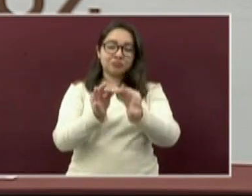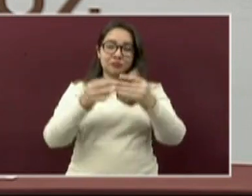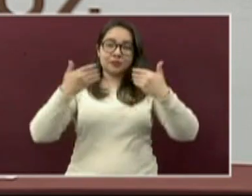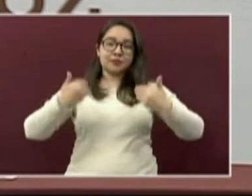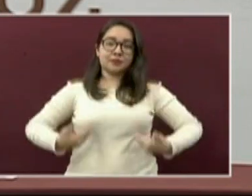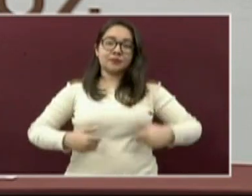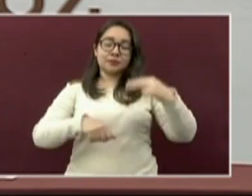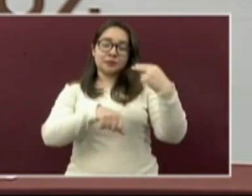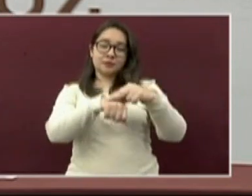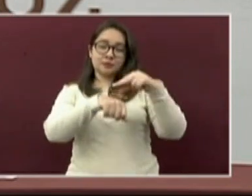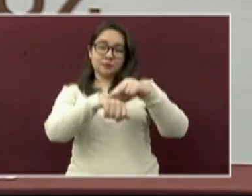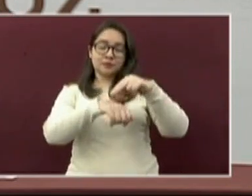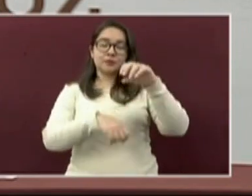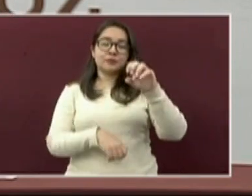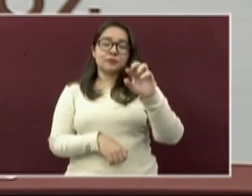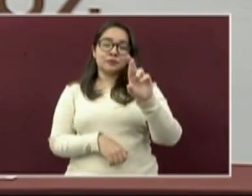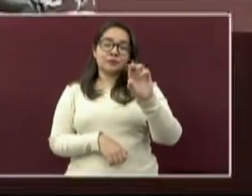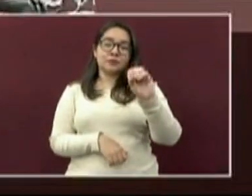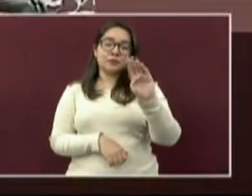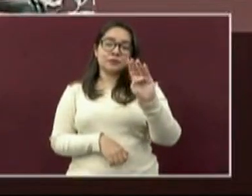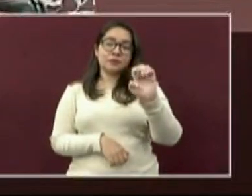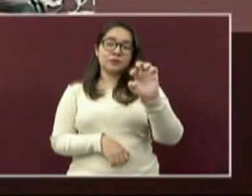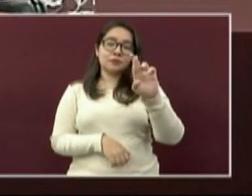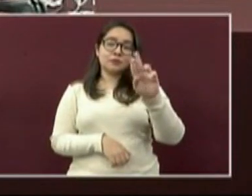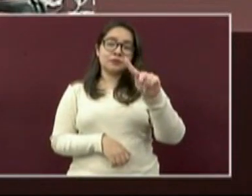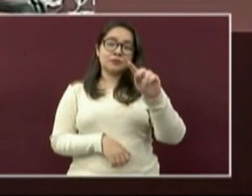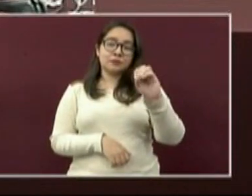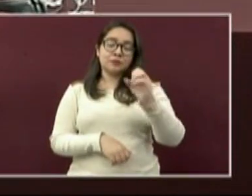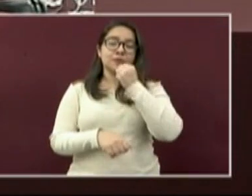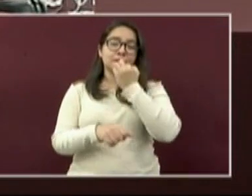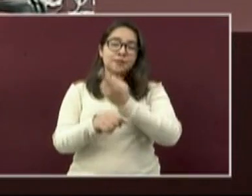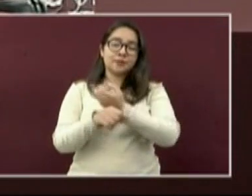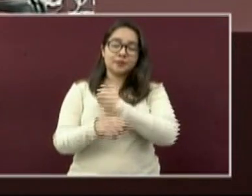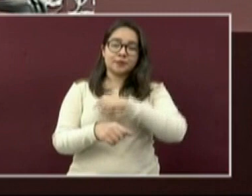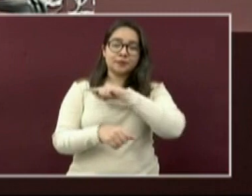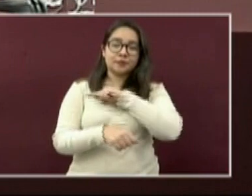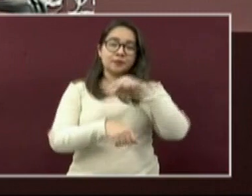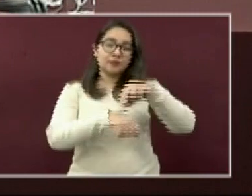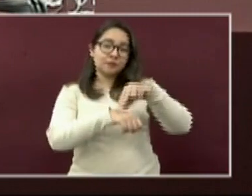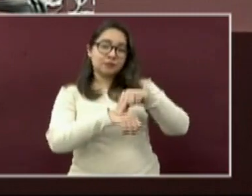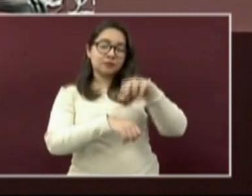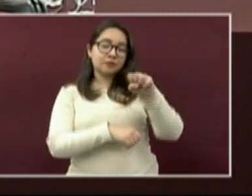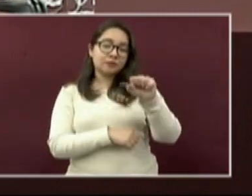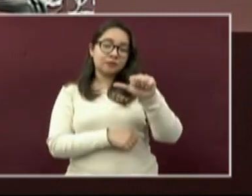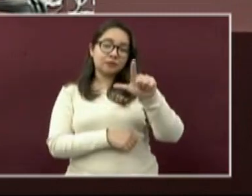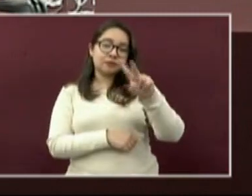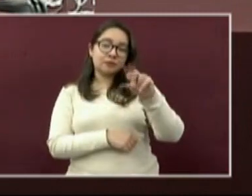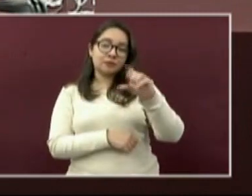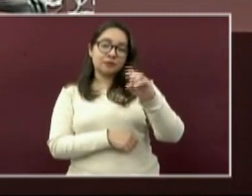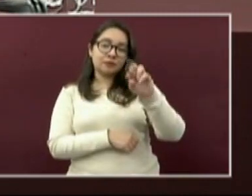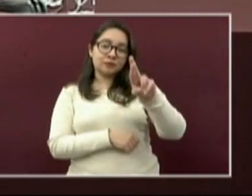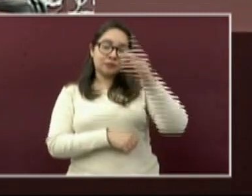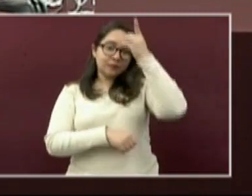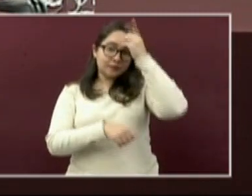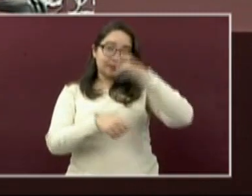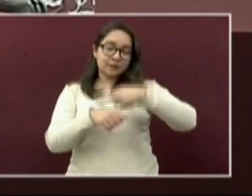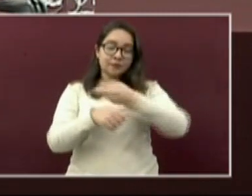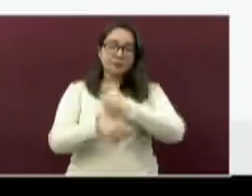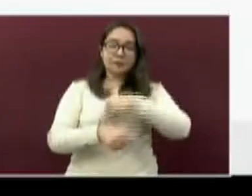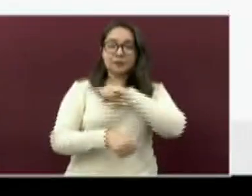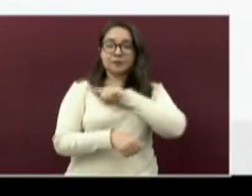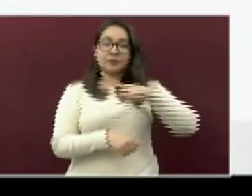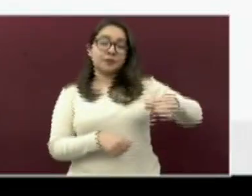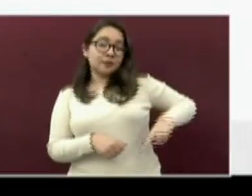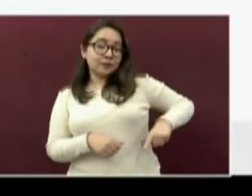alor secretario de salud y el doctor salvador beinstein hernández director de salud pública para llevar a ustedes